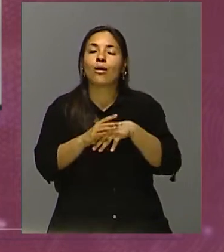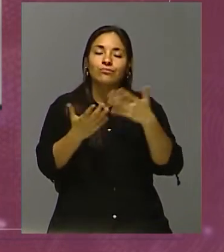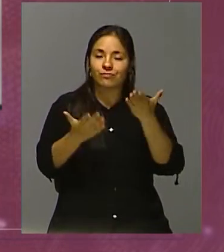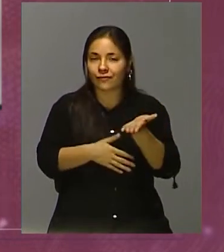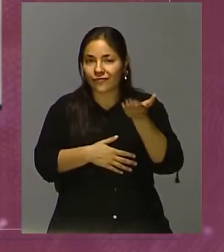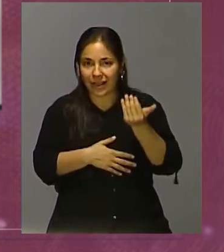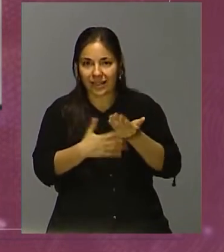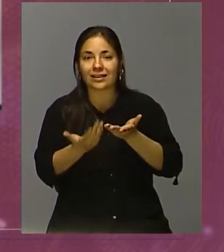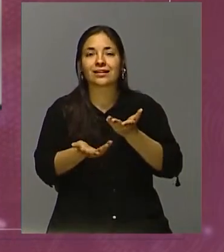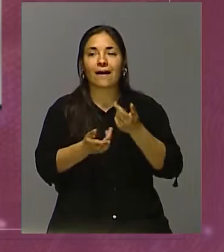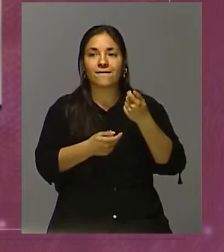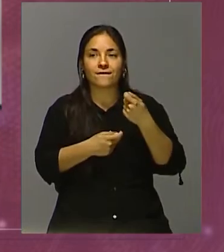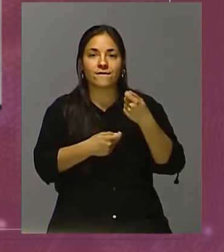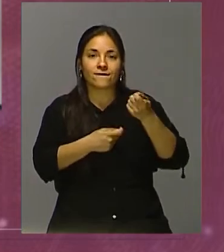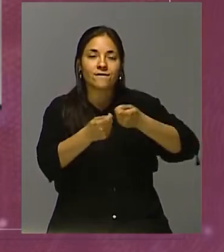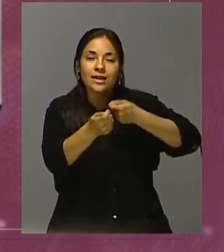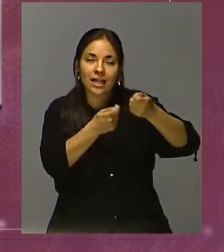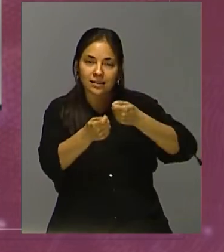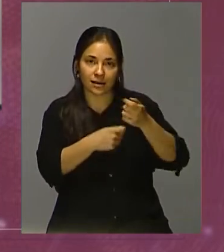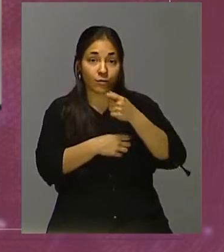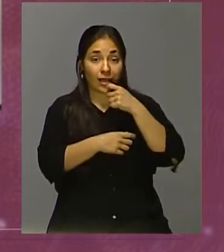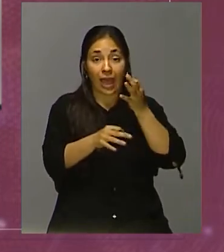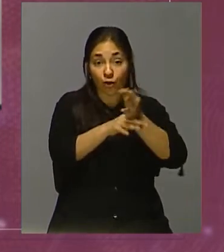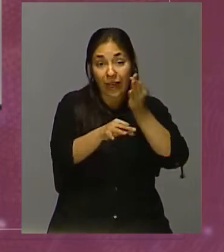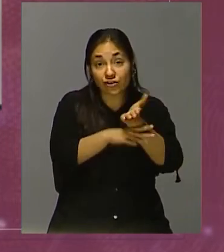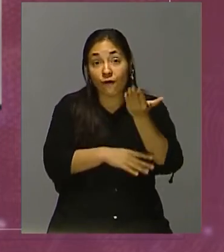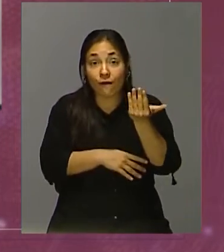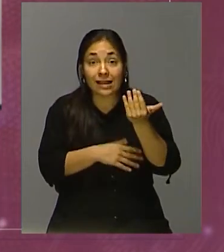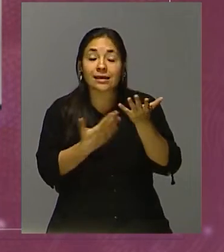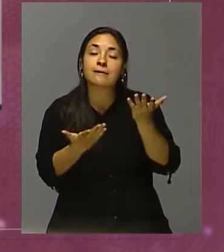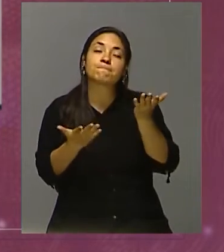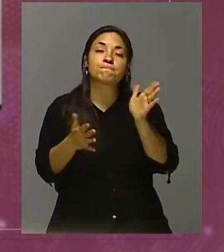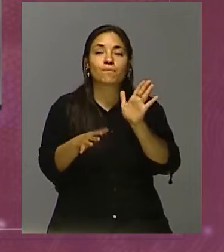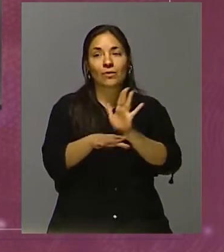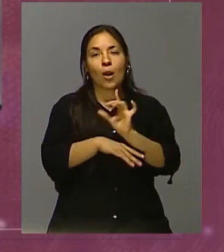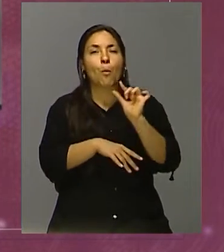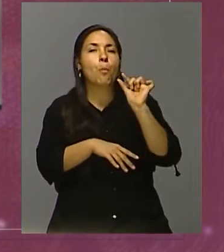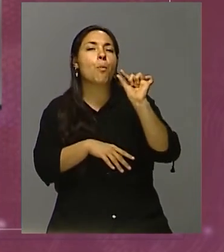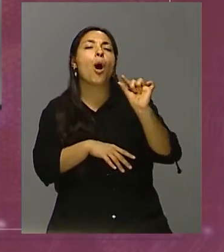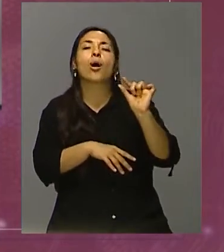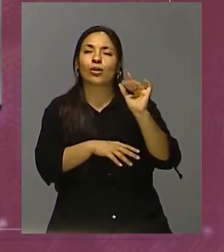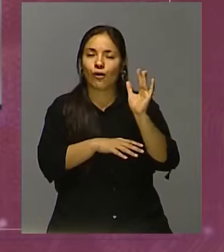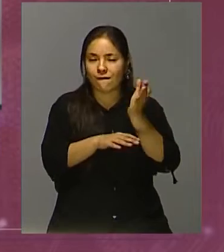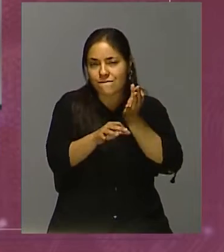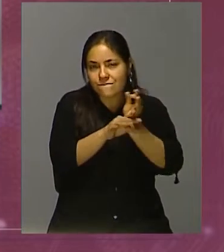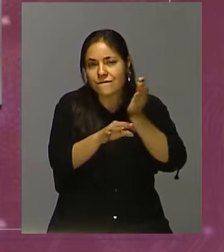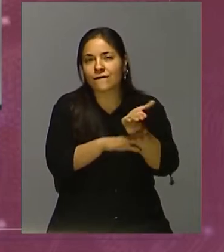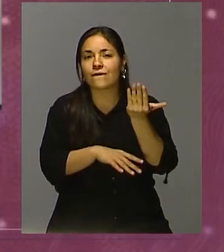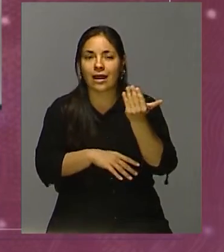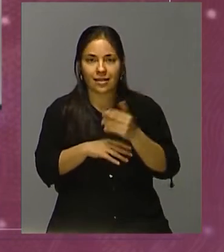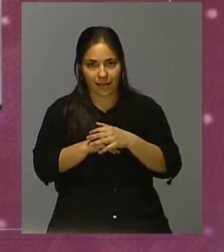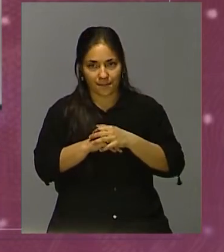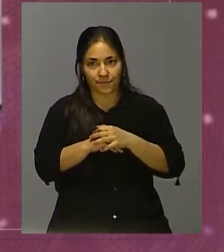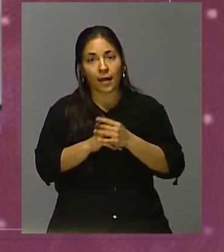Ahí estamos. Entonces, si falta educación, podemos considerarlos, si querés, un poco analfabetos, Ujú. pero yo creo que